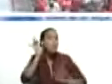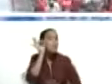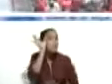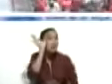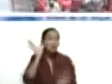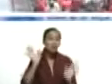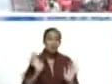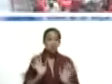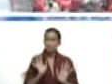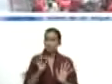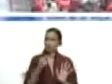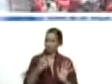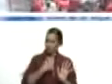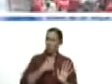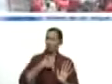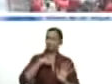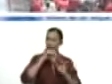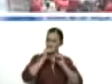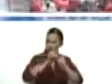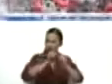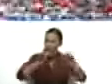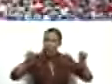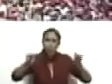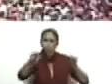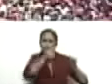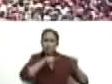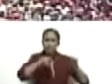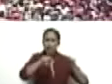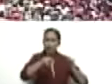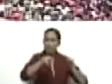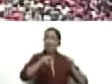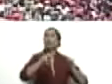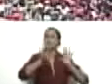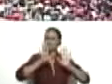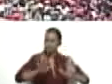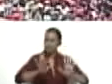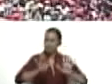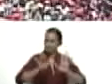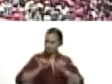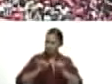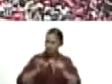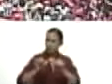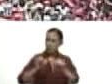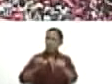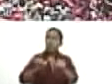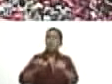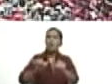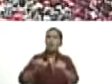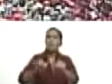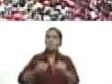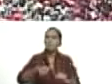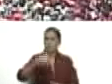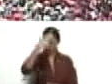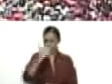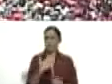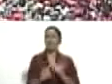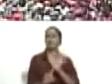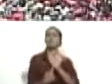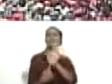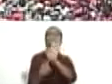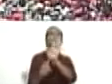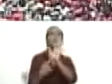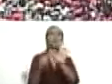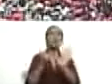Siempre le digo al pueblo, y nos ha ido bien, frente a cualquier circunstancia,